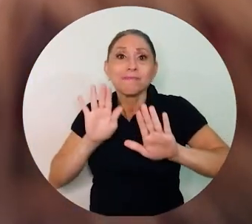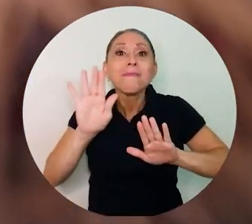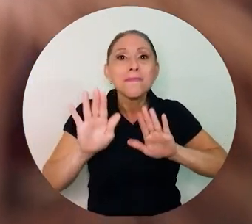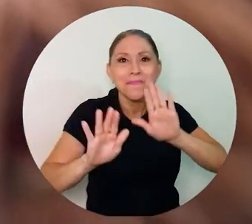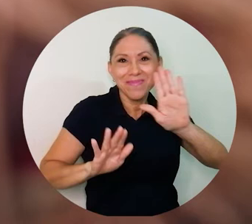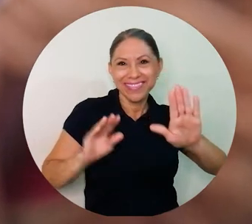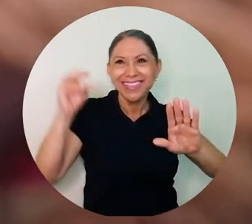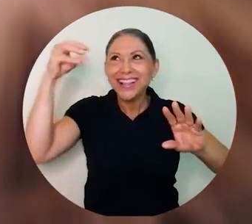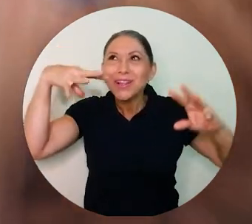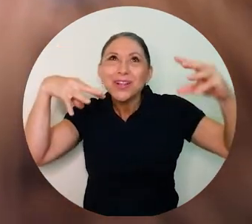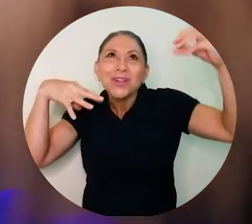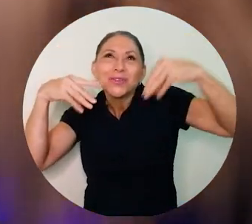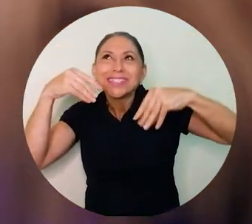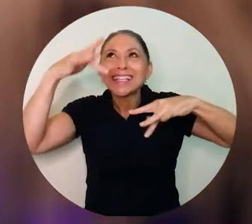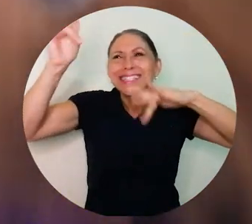Luces.